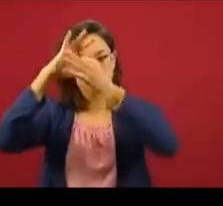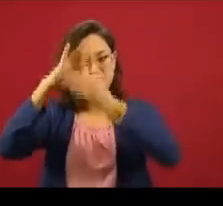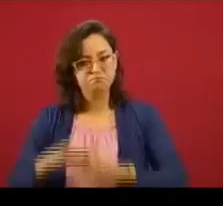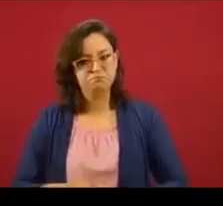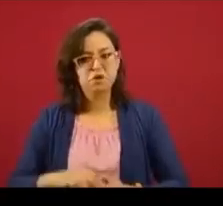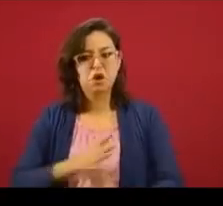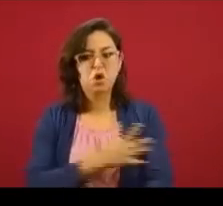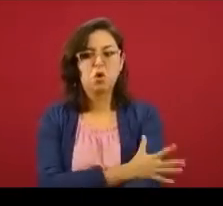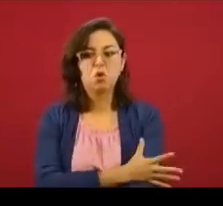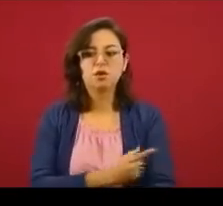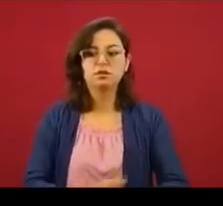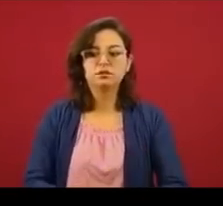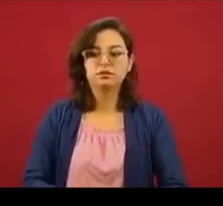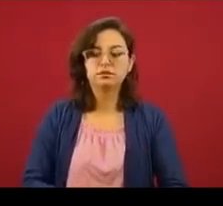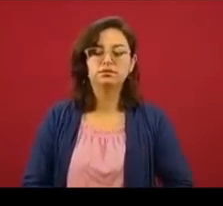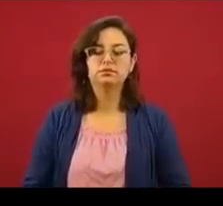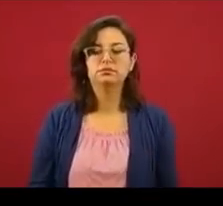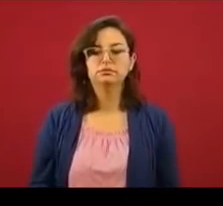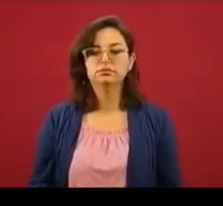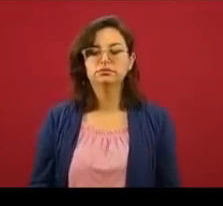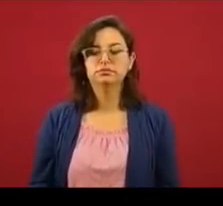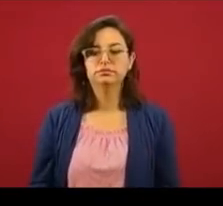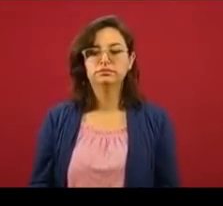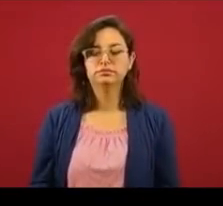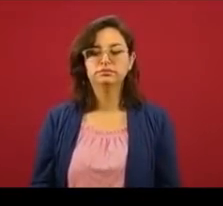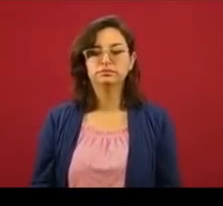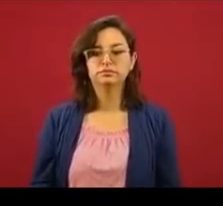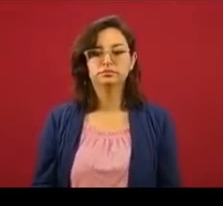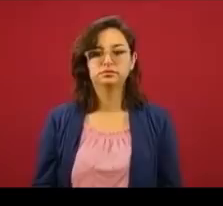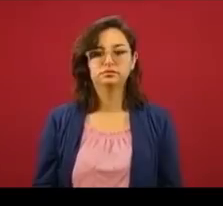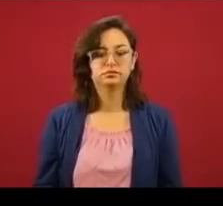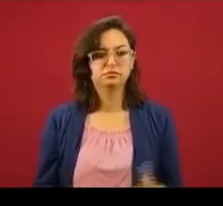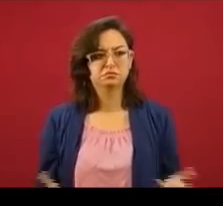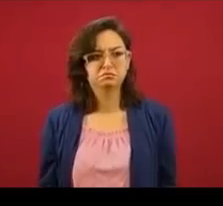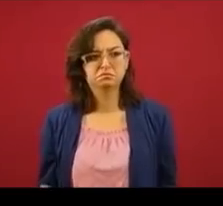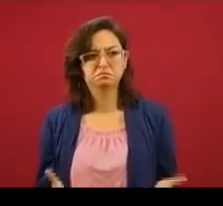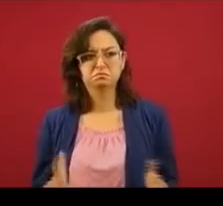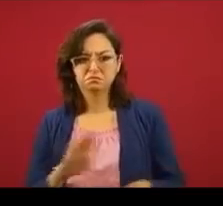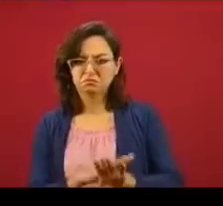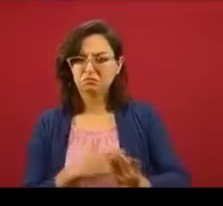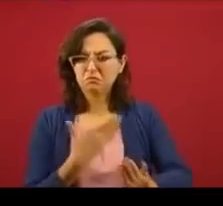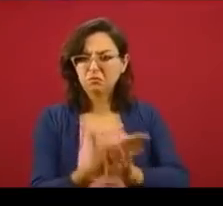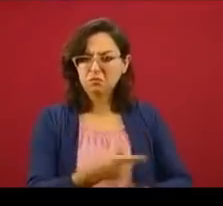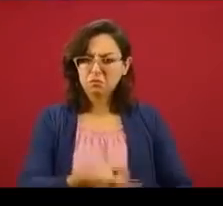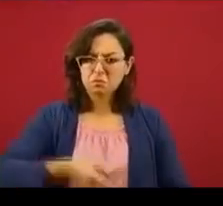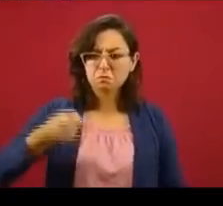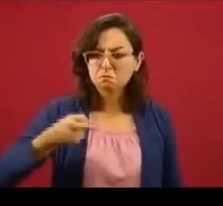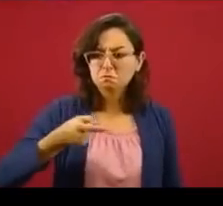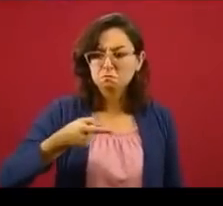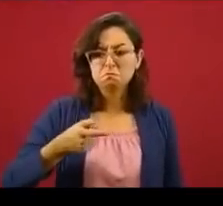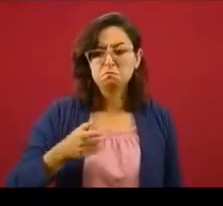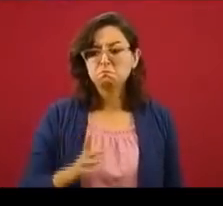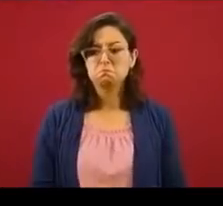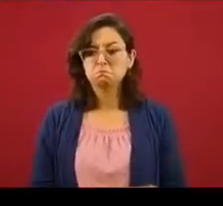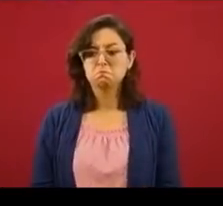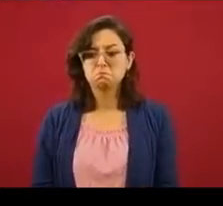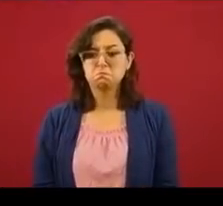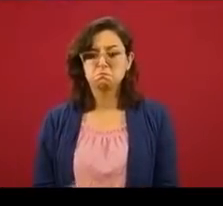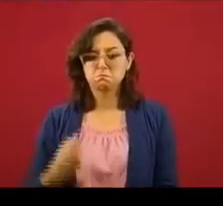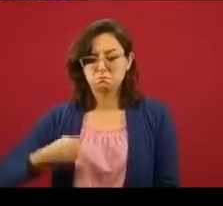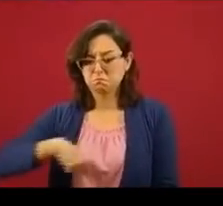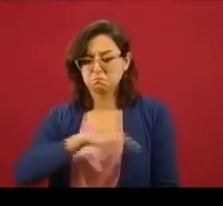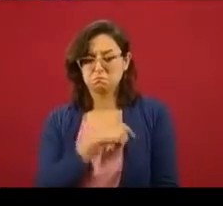Entonces, no tenemos nada que ver y no hay nada que temer.